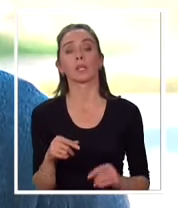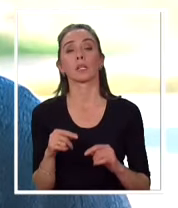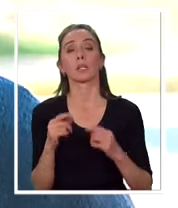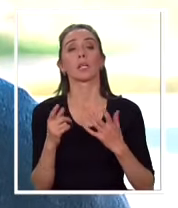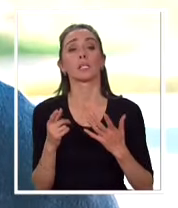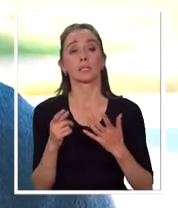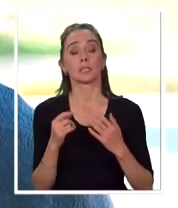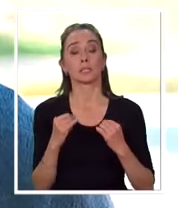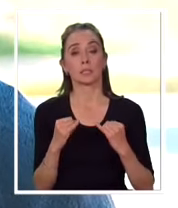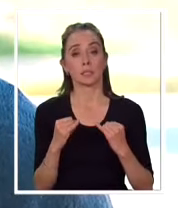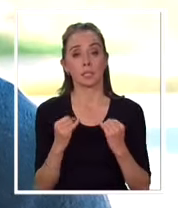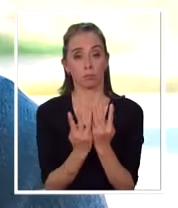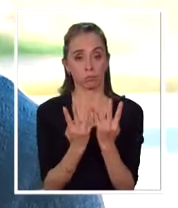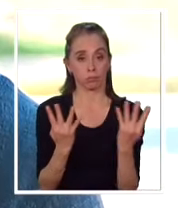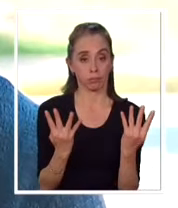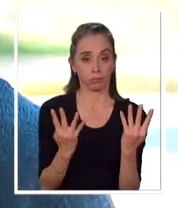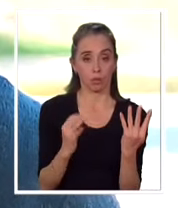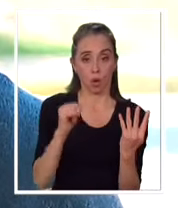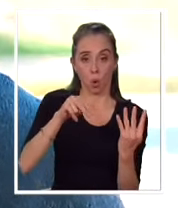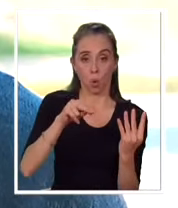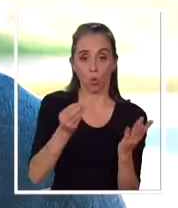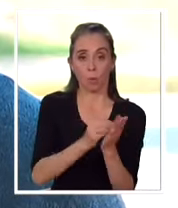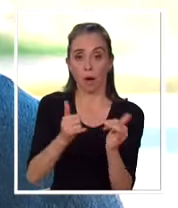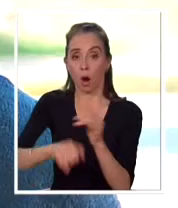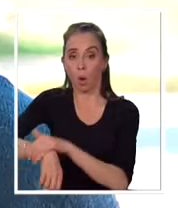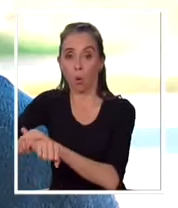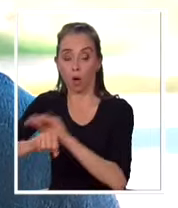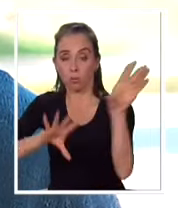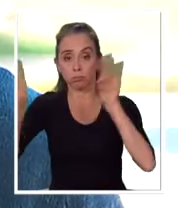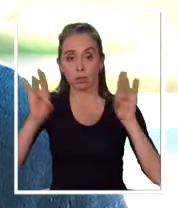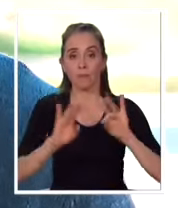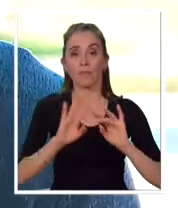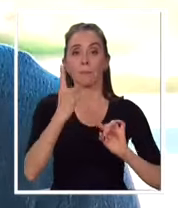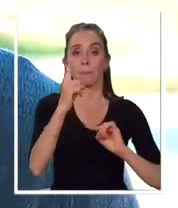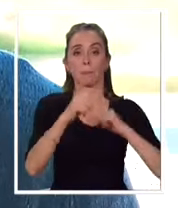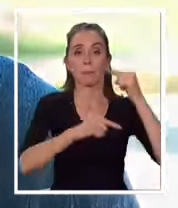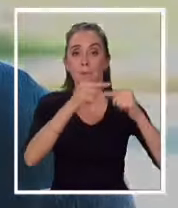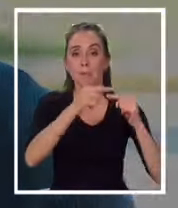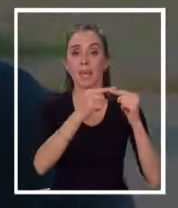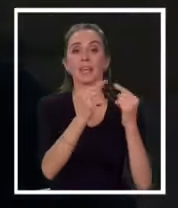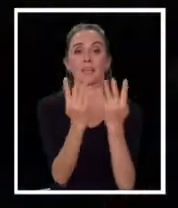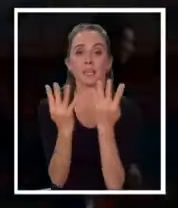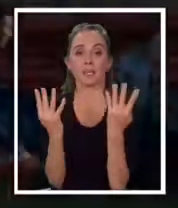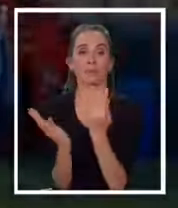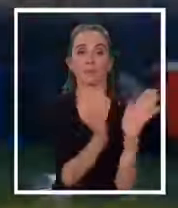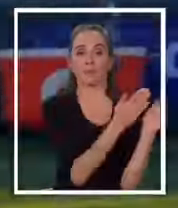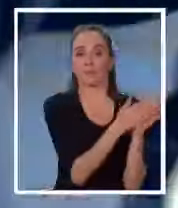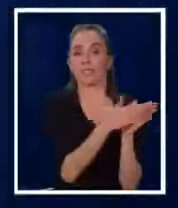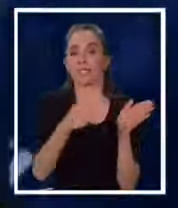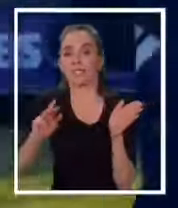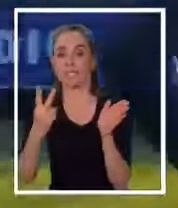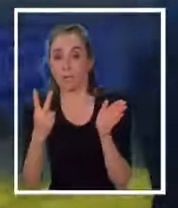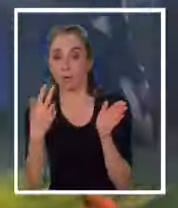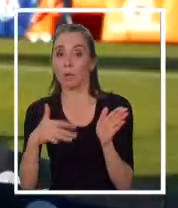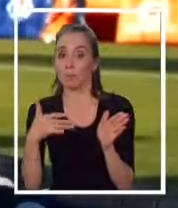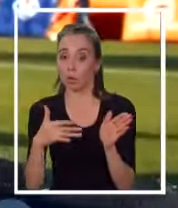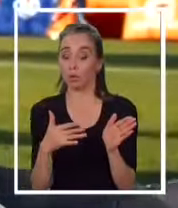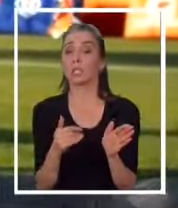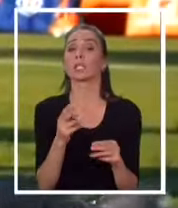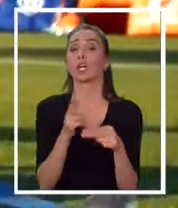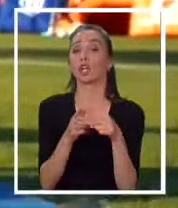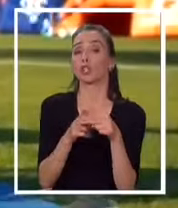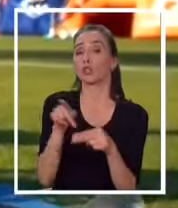refuerces en junio, cuando termine la primera rueda, también es un tema relevante. Ahí de inmediato surge